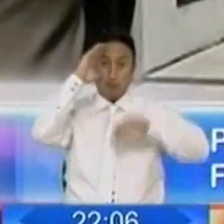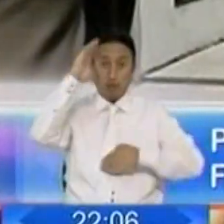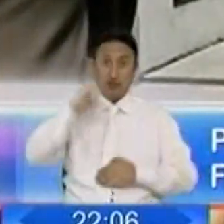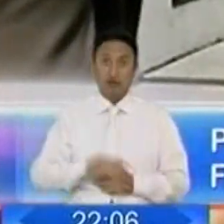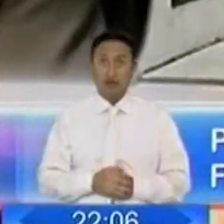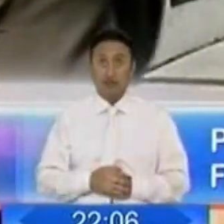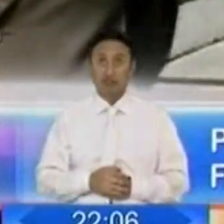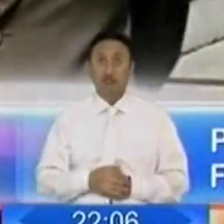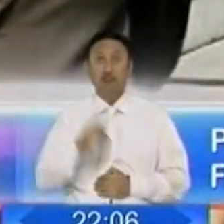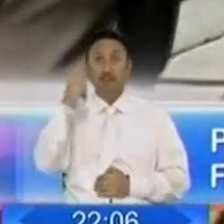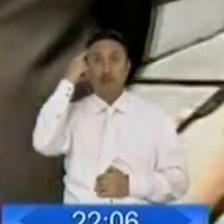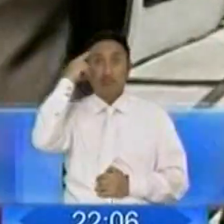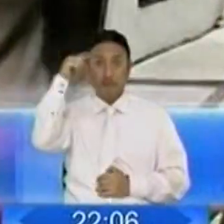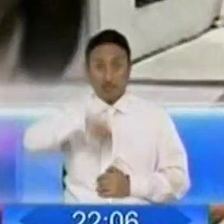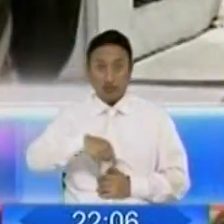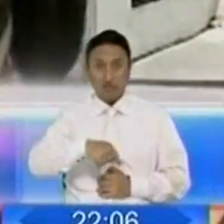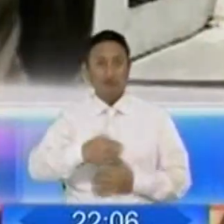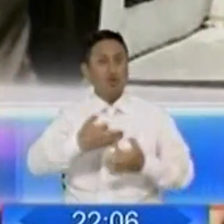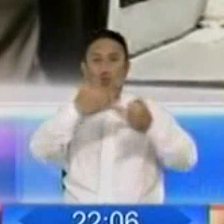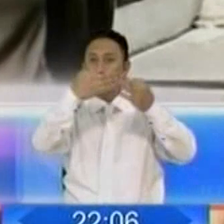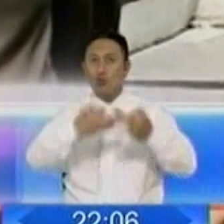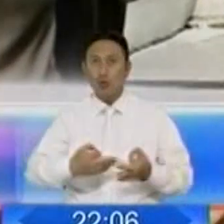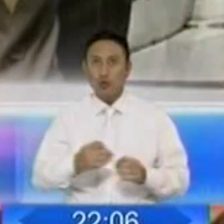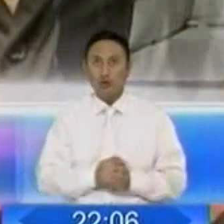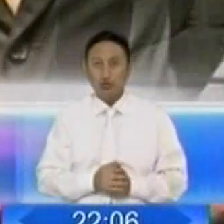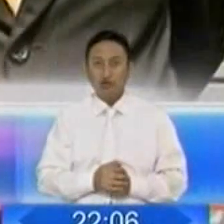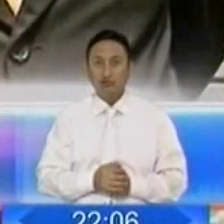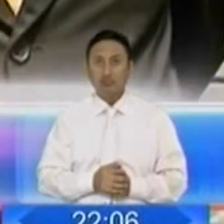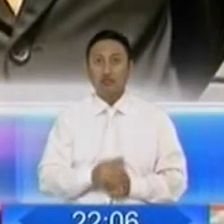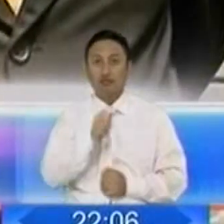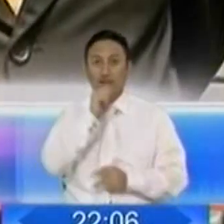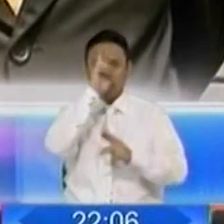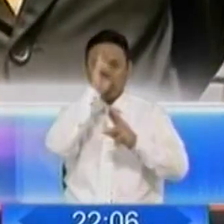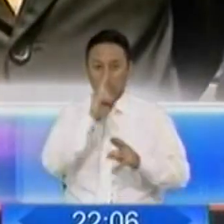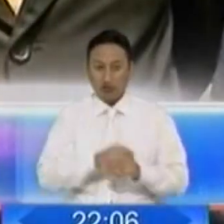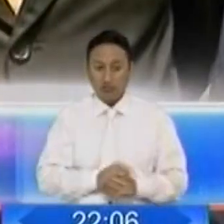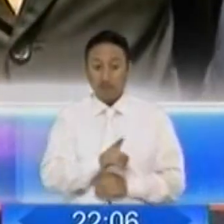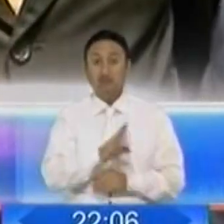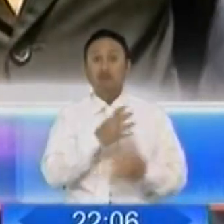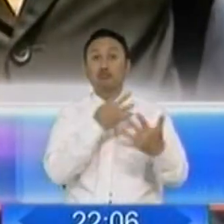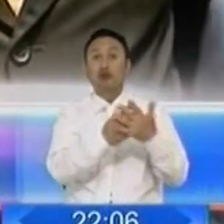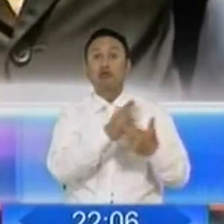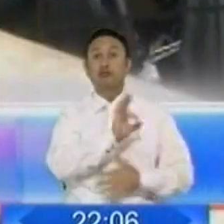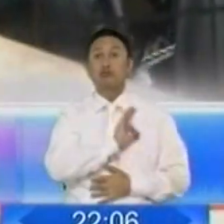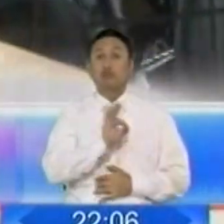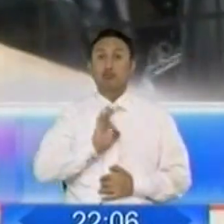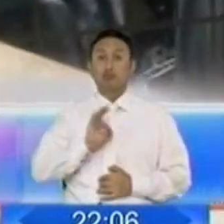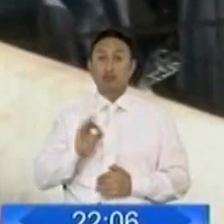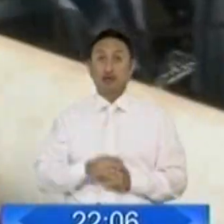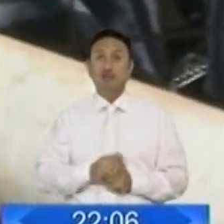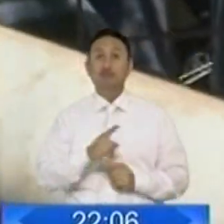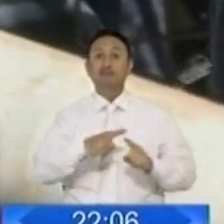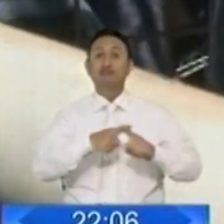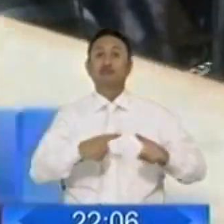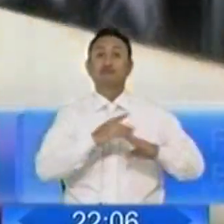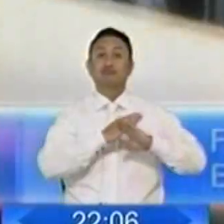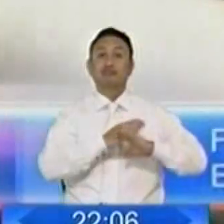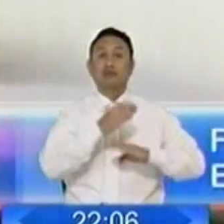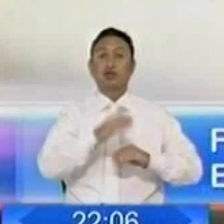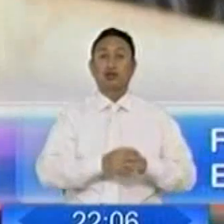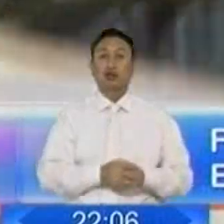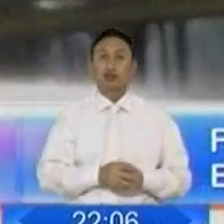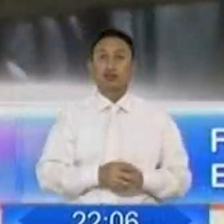esta detención es injusta y es arbitraria, y esta prisión de Paola Pavón. El exdefensor del pueblo,